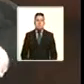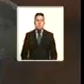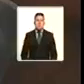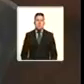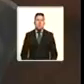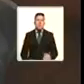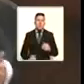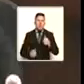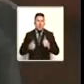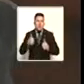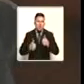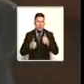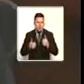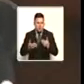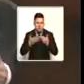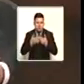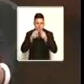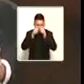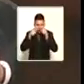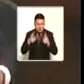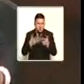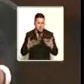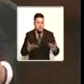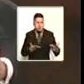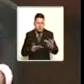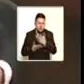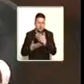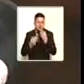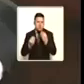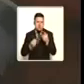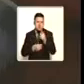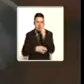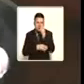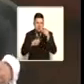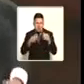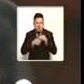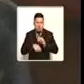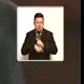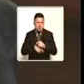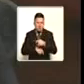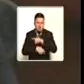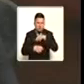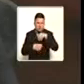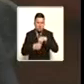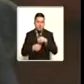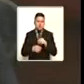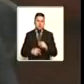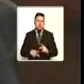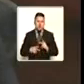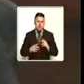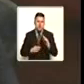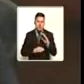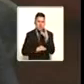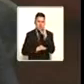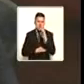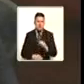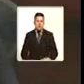cuál va a ser el aporte del Estado en materia de recursos para que una política efectiva de extinción de dominio tenga vida en Colombia?